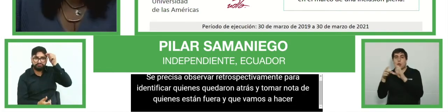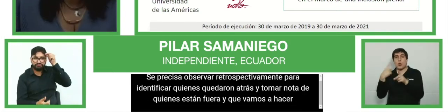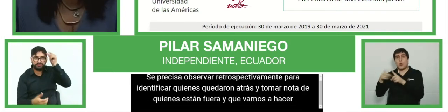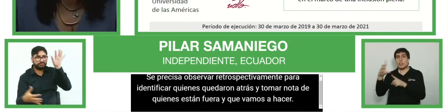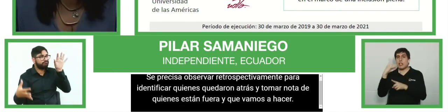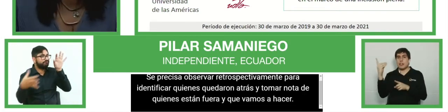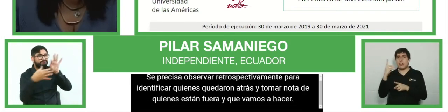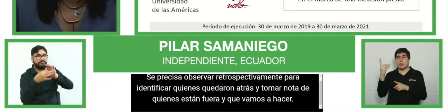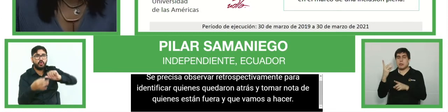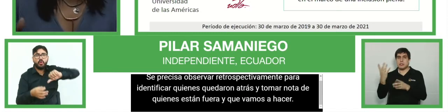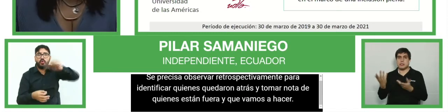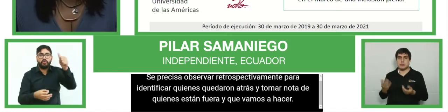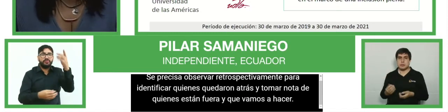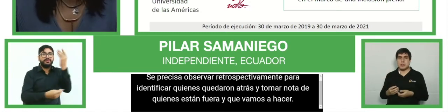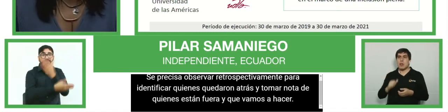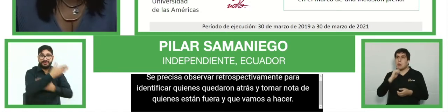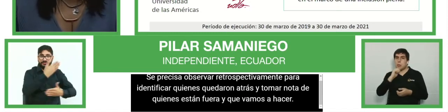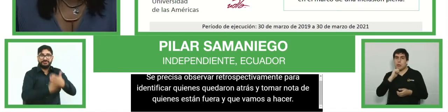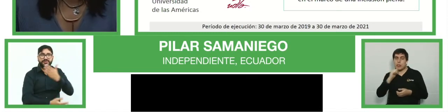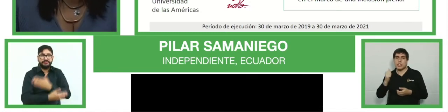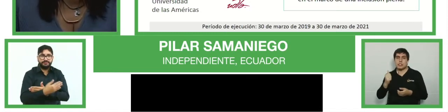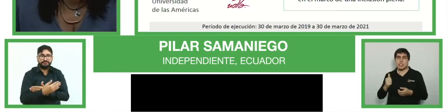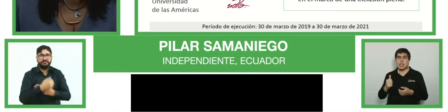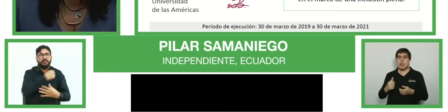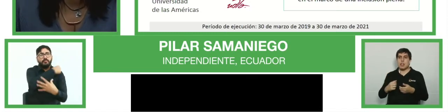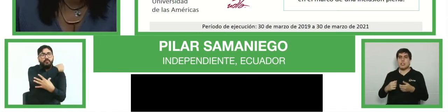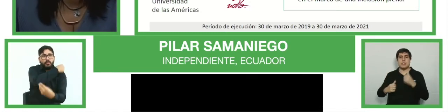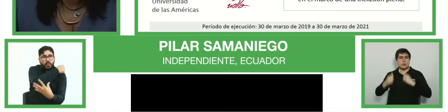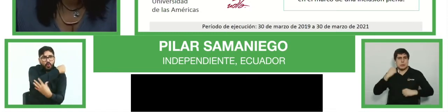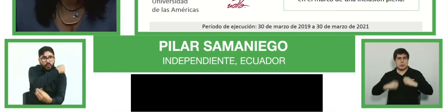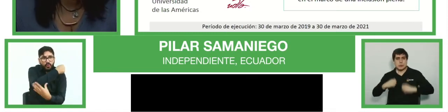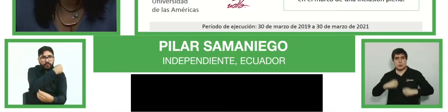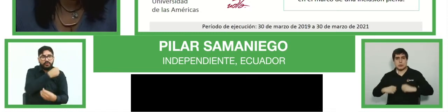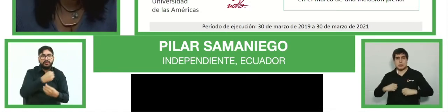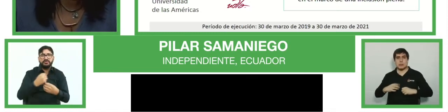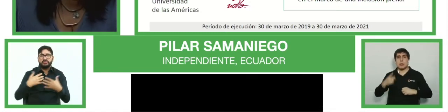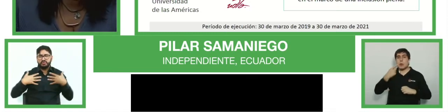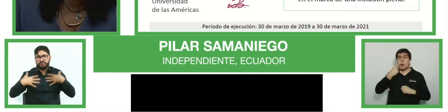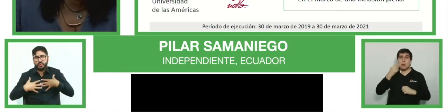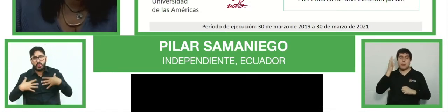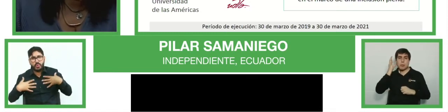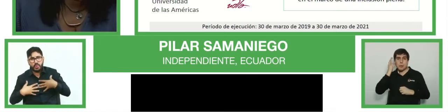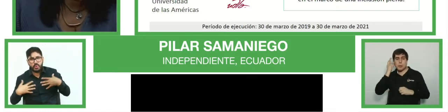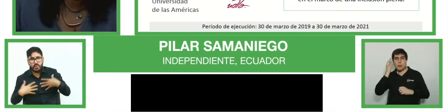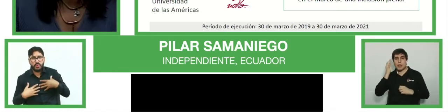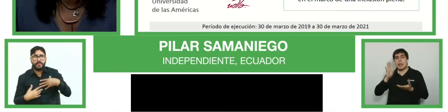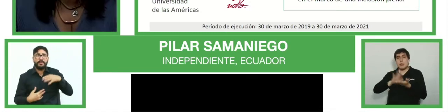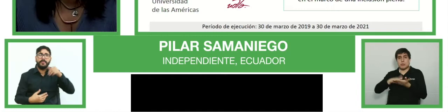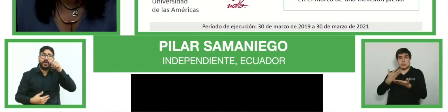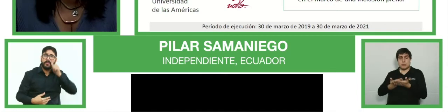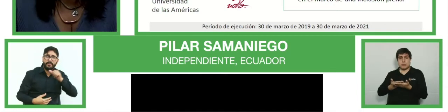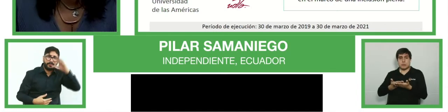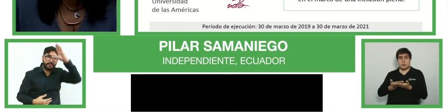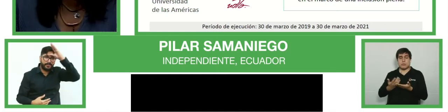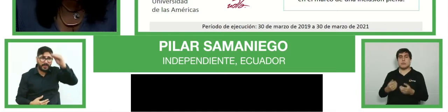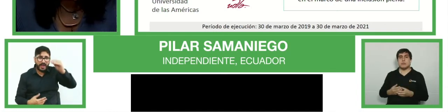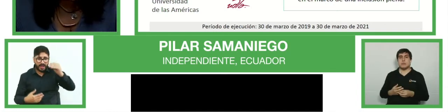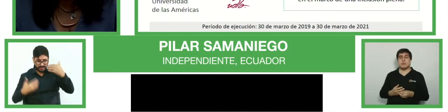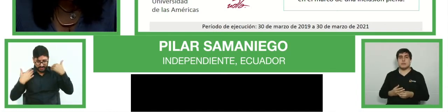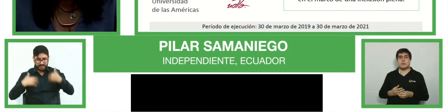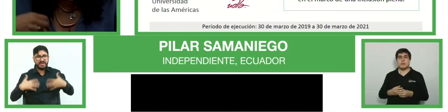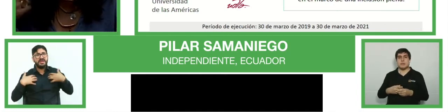factores: pobreza, violencia, género, condiciones de salud, ruralidad,